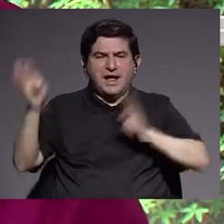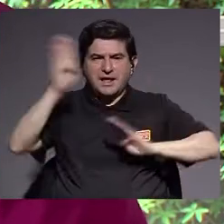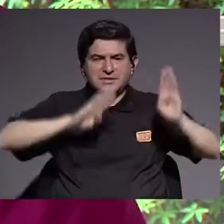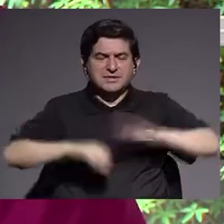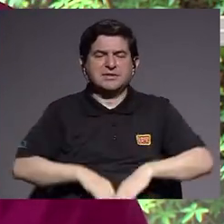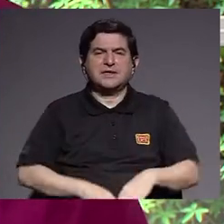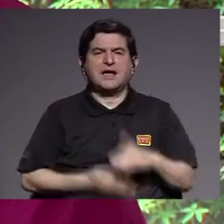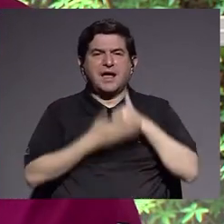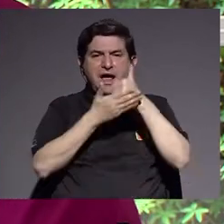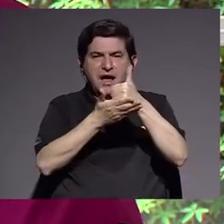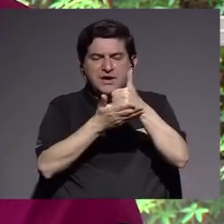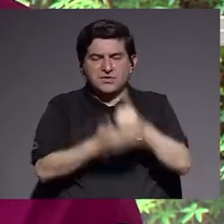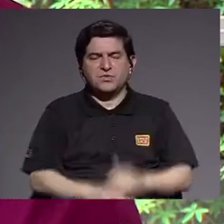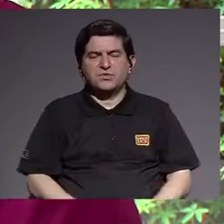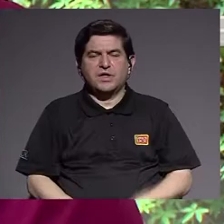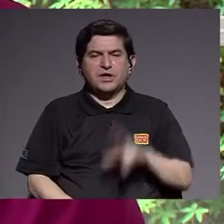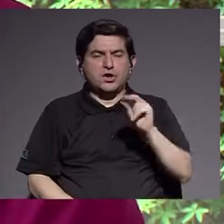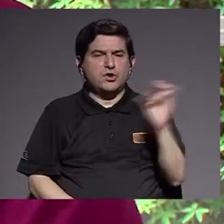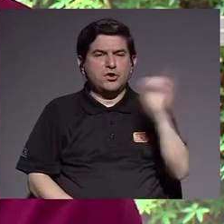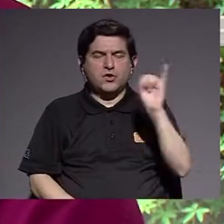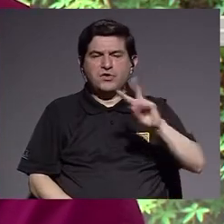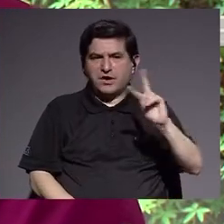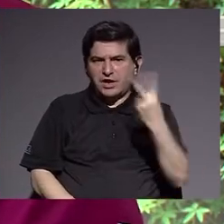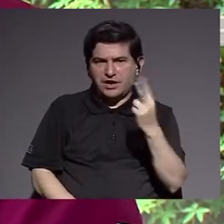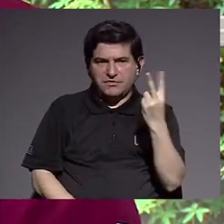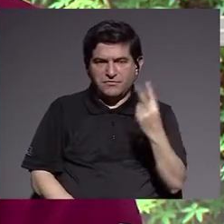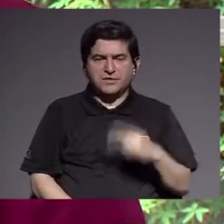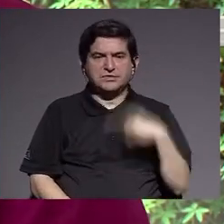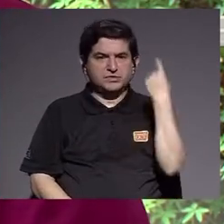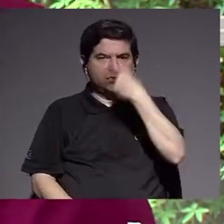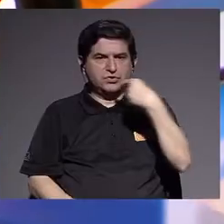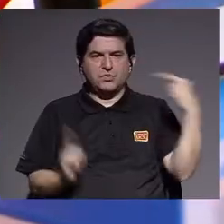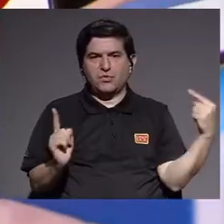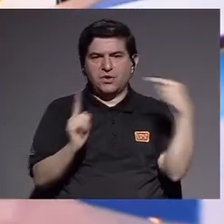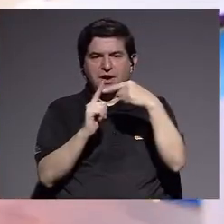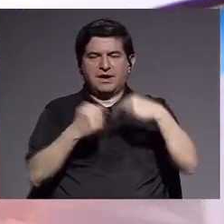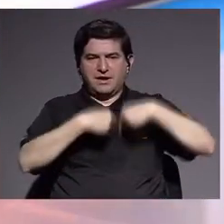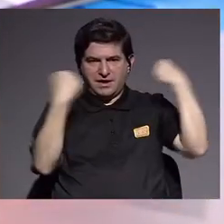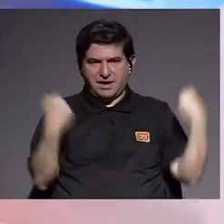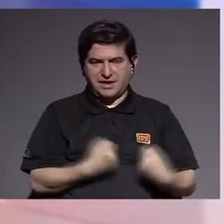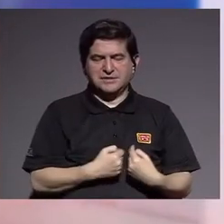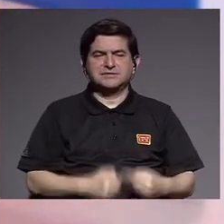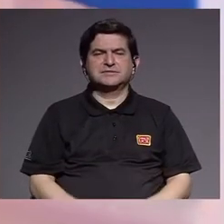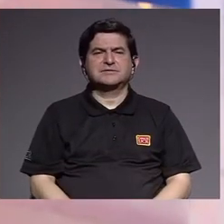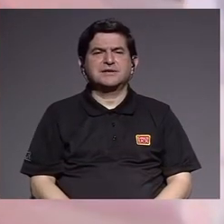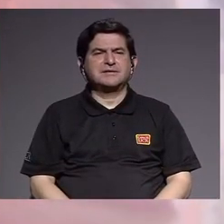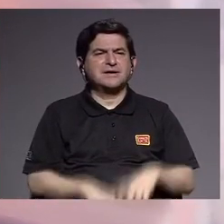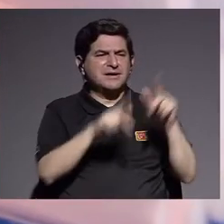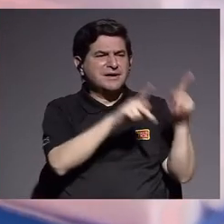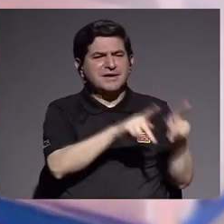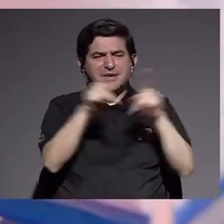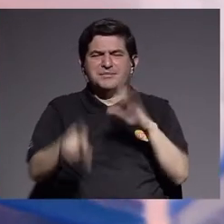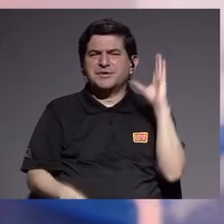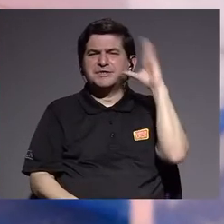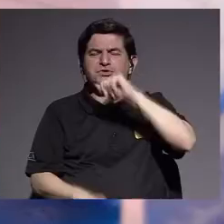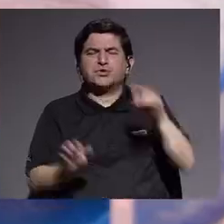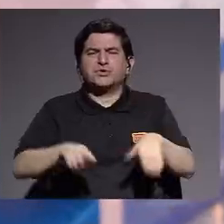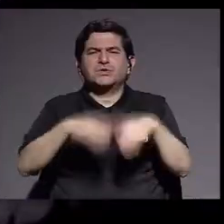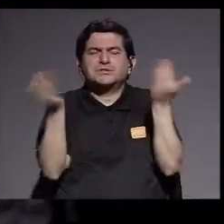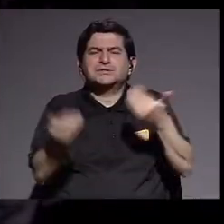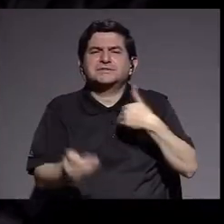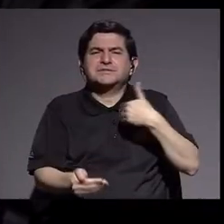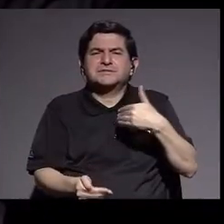antibiótico para ayudar a estar ninguno para que no se nos vinieron inspección secundarias de boca a corazón entre las personas